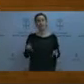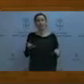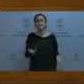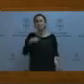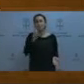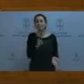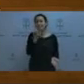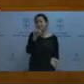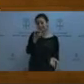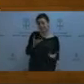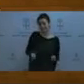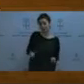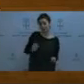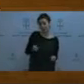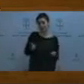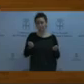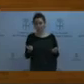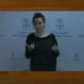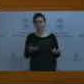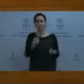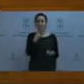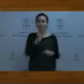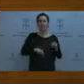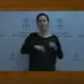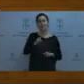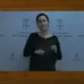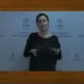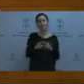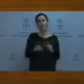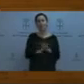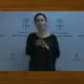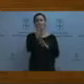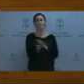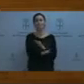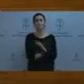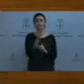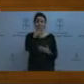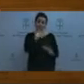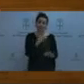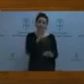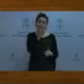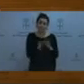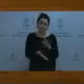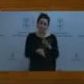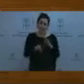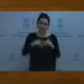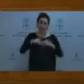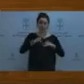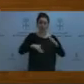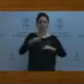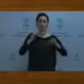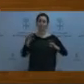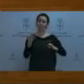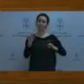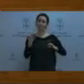pero sí que es un buen indicador del grado de civilización de una sociedad, y en ello estamos. Por lo tanto, que se cumpla y desarrolle